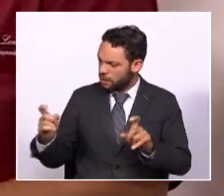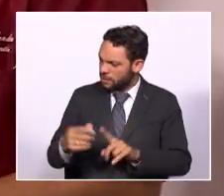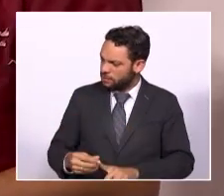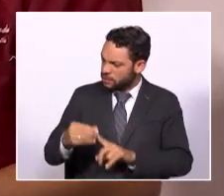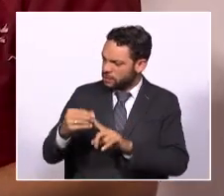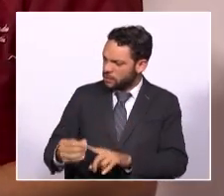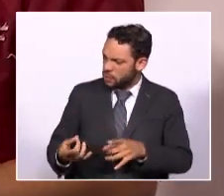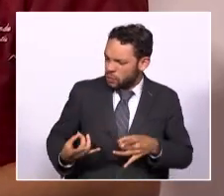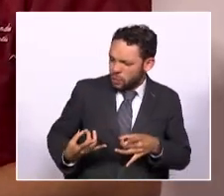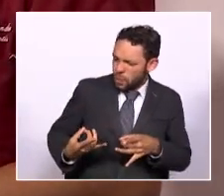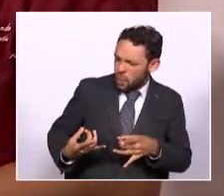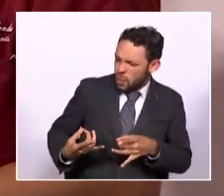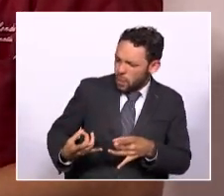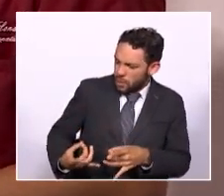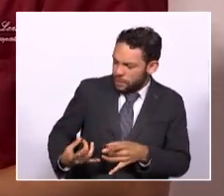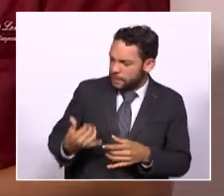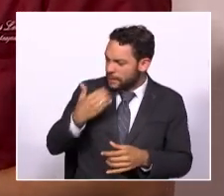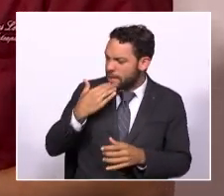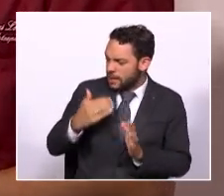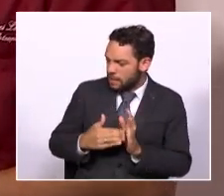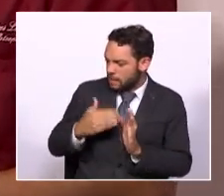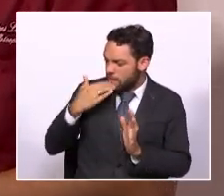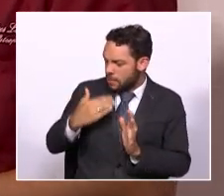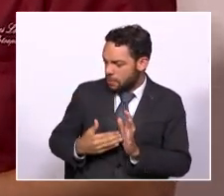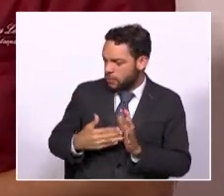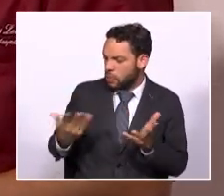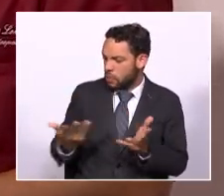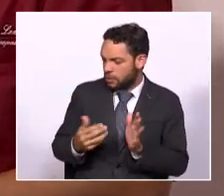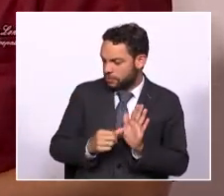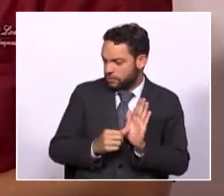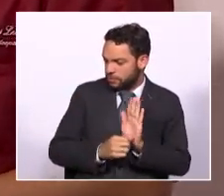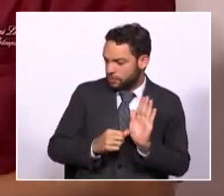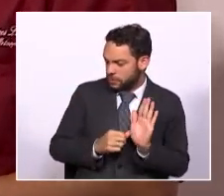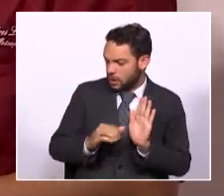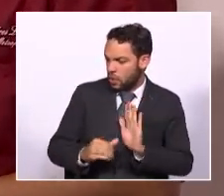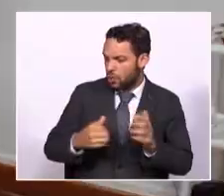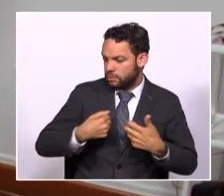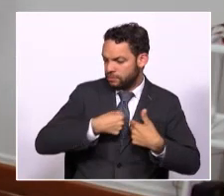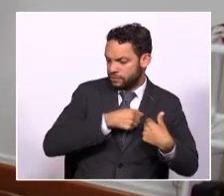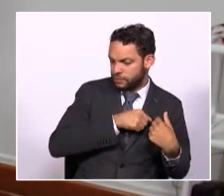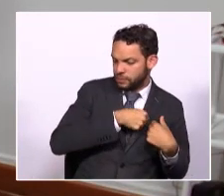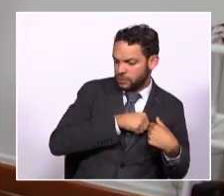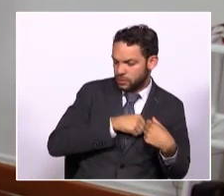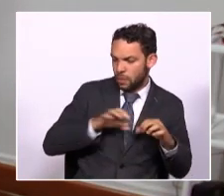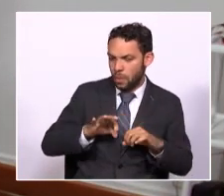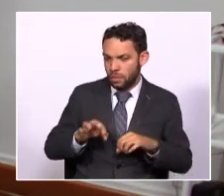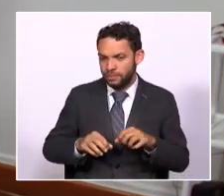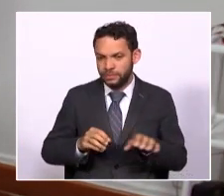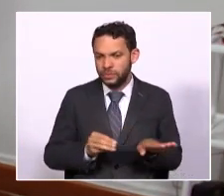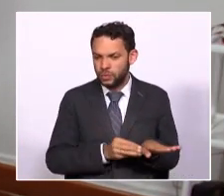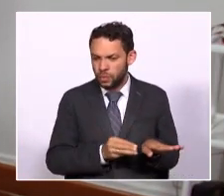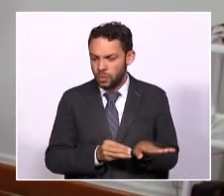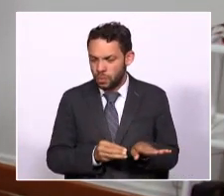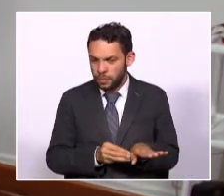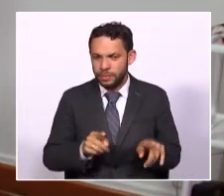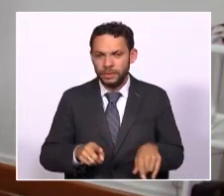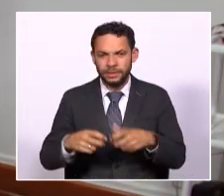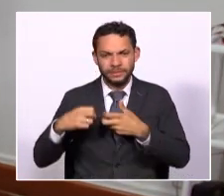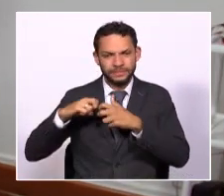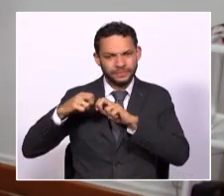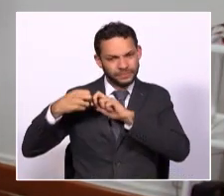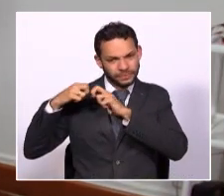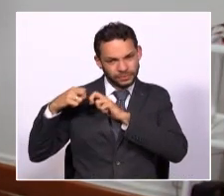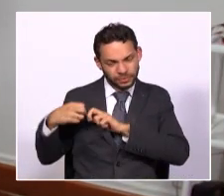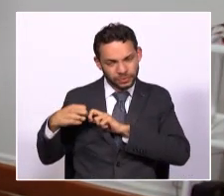cuerpo, porque yo estoy poniendo ejemplo de la columna. Pasa en la cadera, pasa en la rodilla, pasa en el tobillo, pasa en el hombro, pasa en el codo, en todas